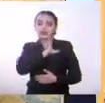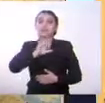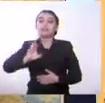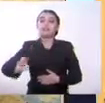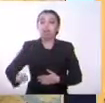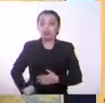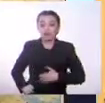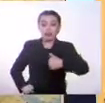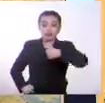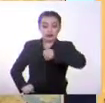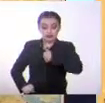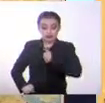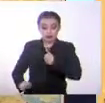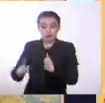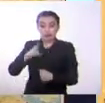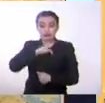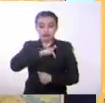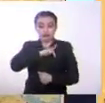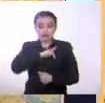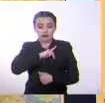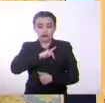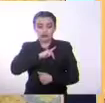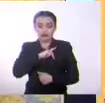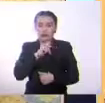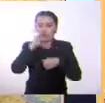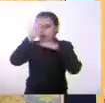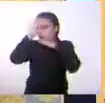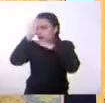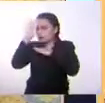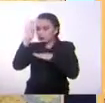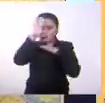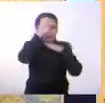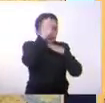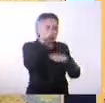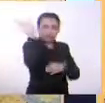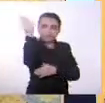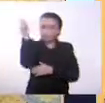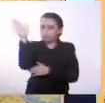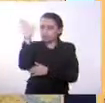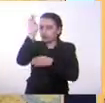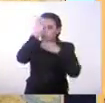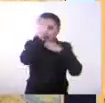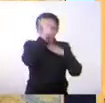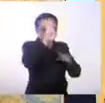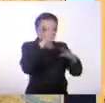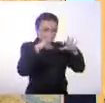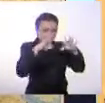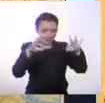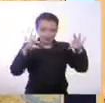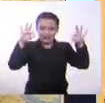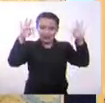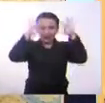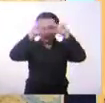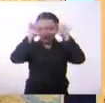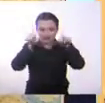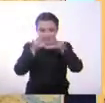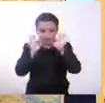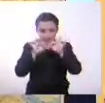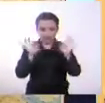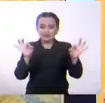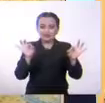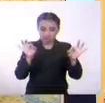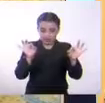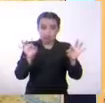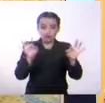la bandera, a los símbolos patrios, sino que ser salvadoreño es algo más complejo. Implica elementos